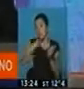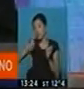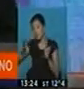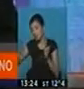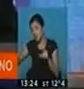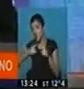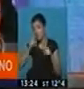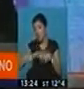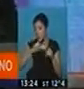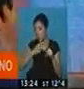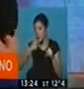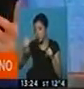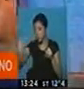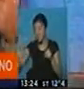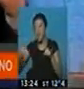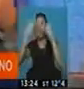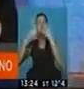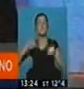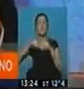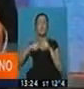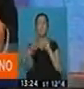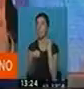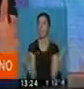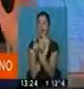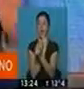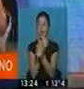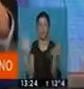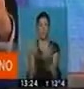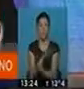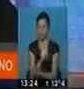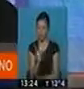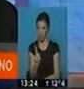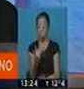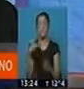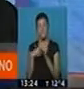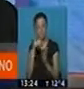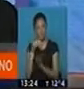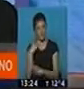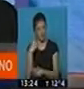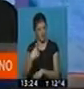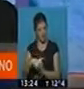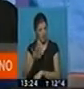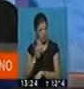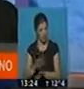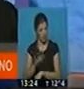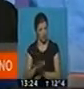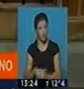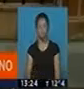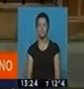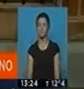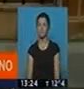sistemas políticos no se fragmentan de un día para el otro. Ahora, me parece que inevitablemente España va hacia ese lugar. Sí, el tema con las crisis